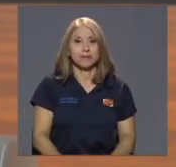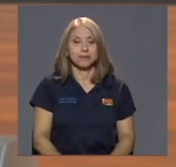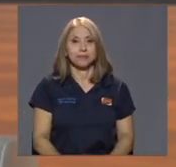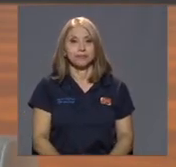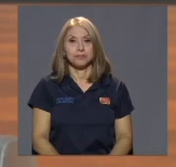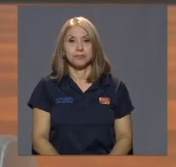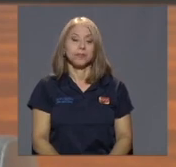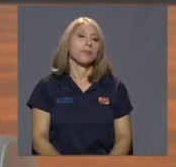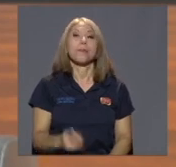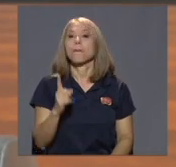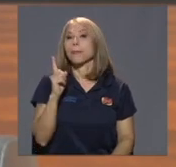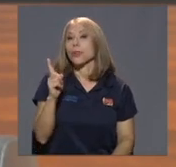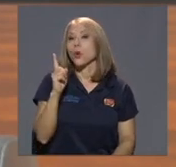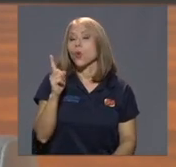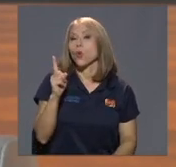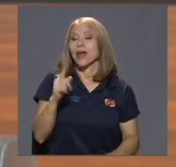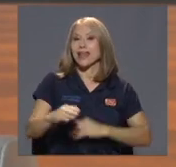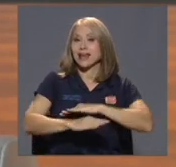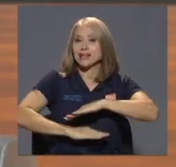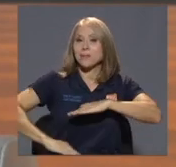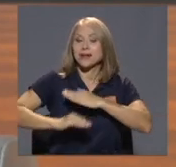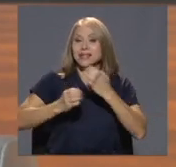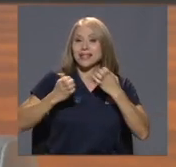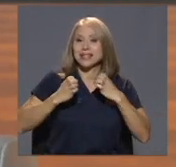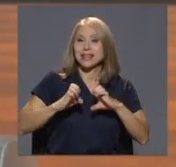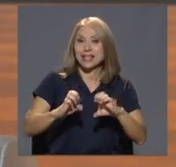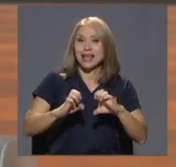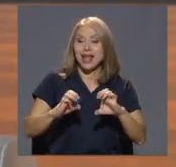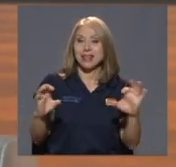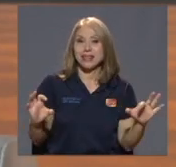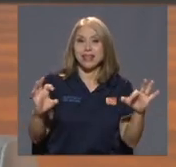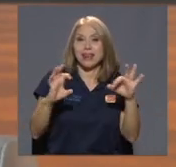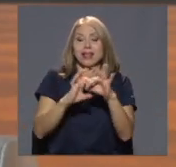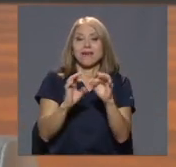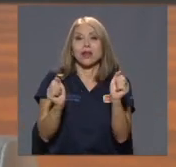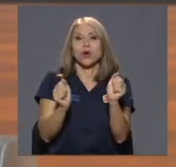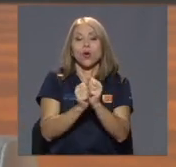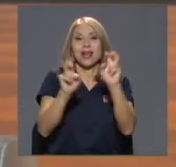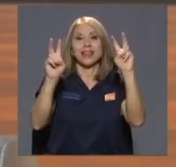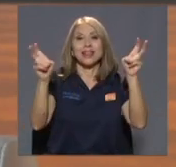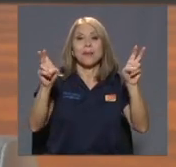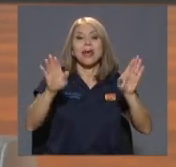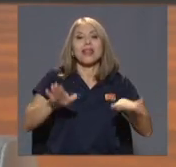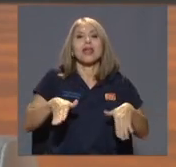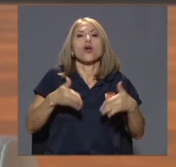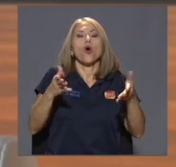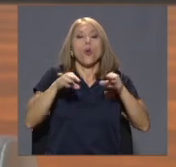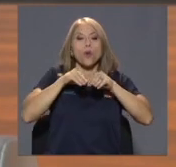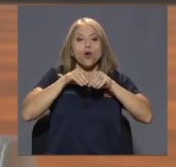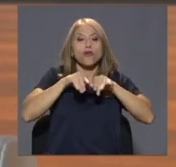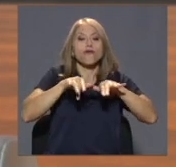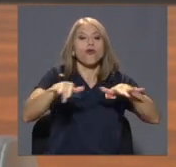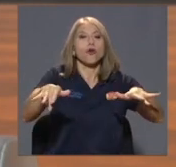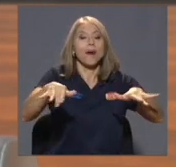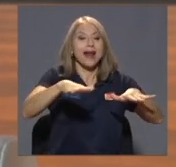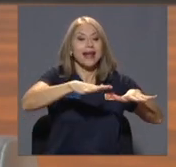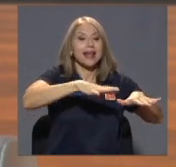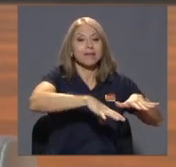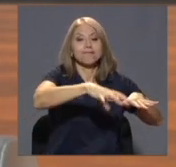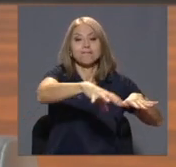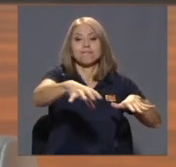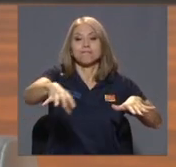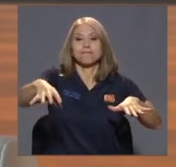de las patas de la estrategia tiene que ver con el tema territorial, con el cómo informar en los territorios que